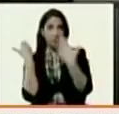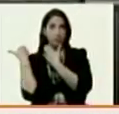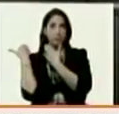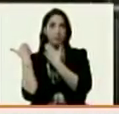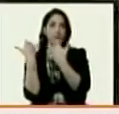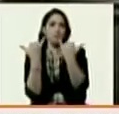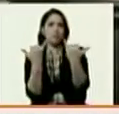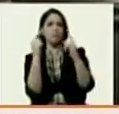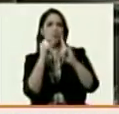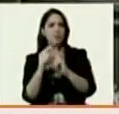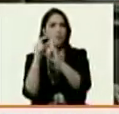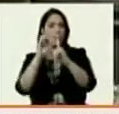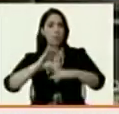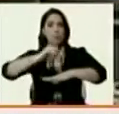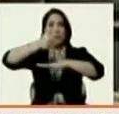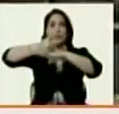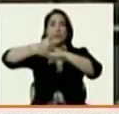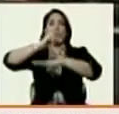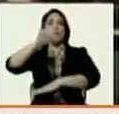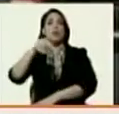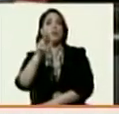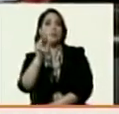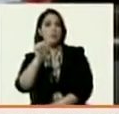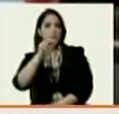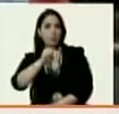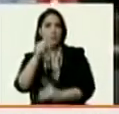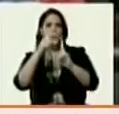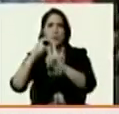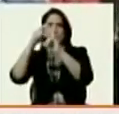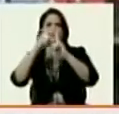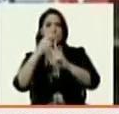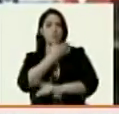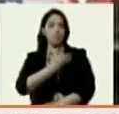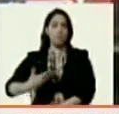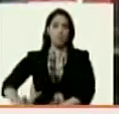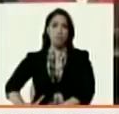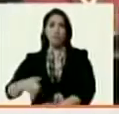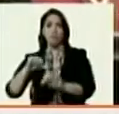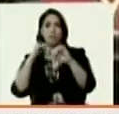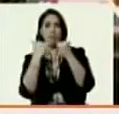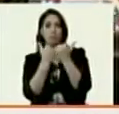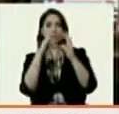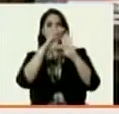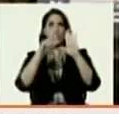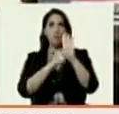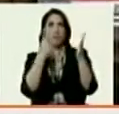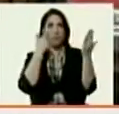continuación, palabras del magistrado Juan José Mendoza Jover, presidente de la Sala Constitucional.